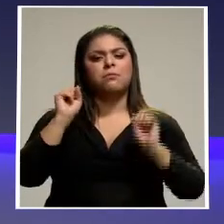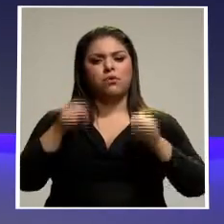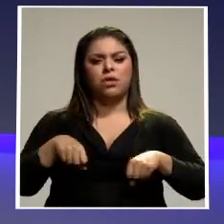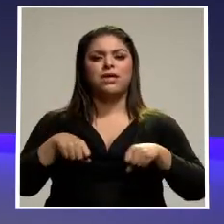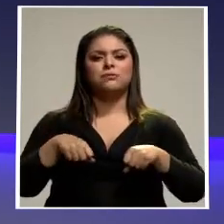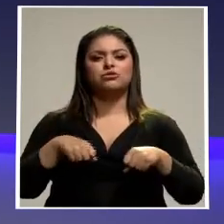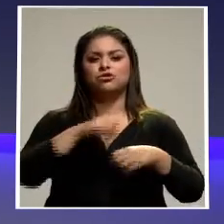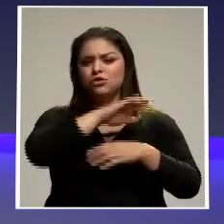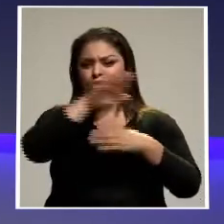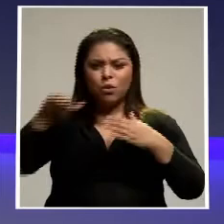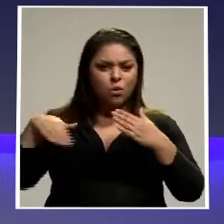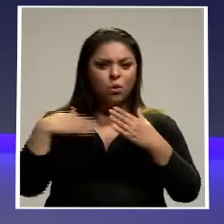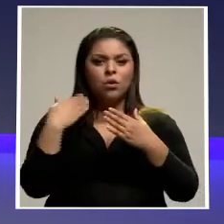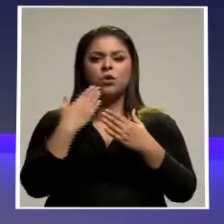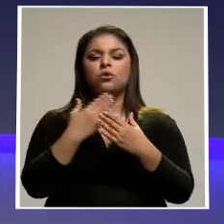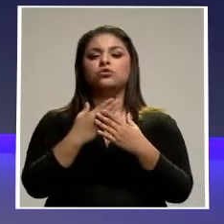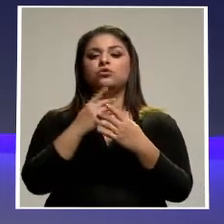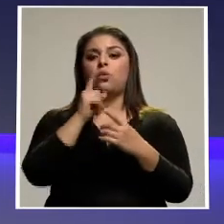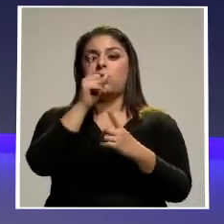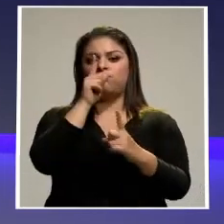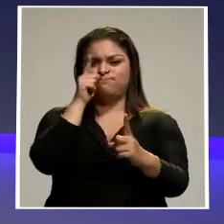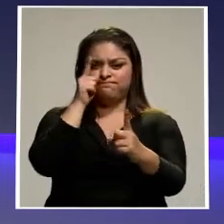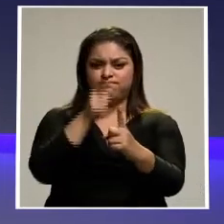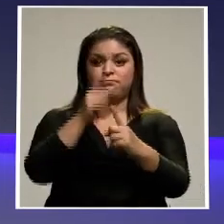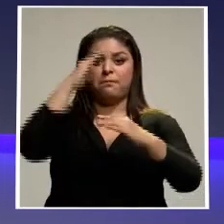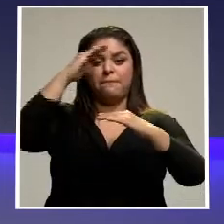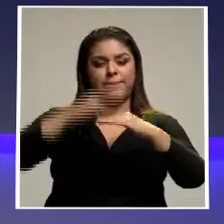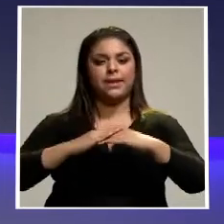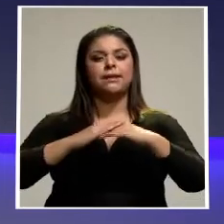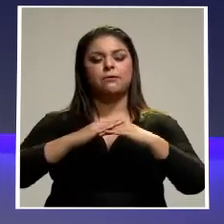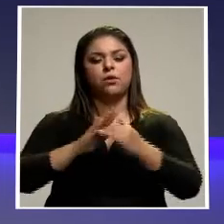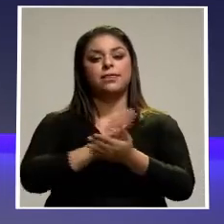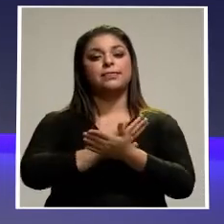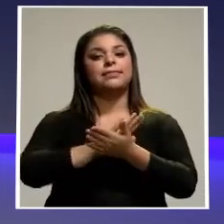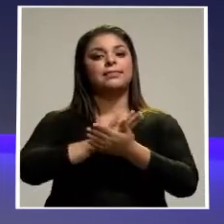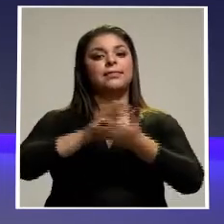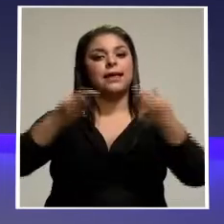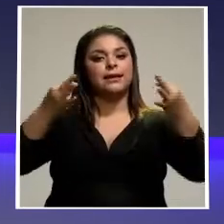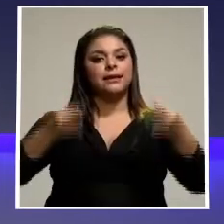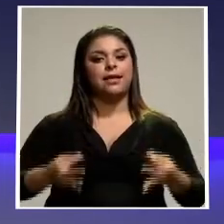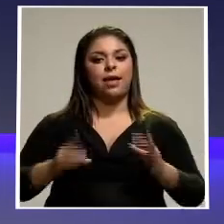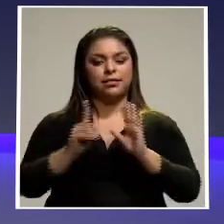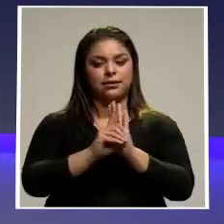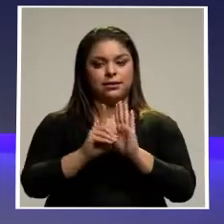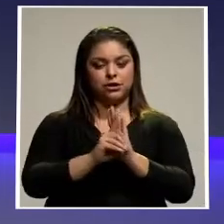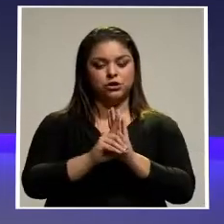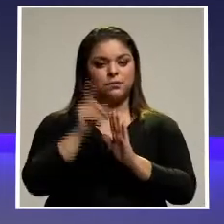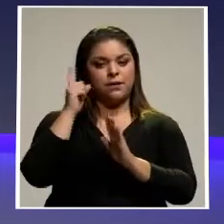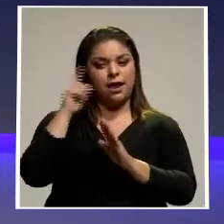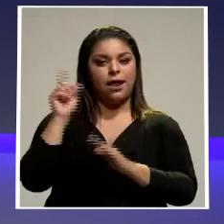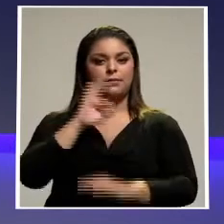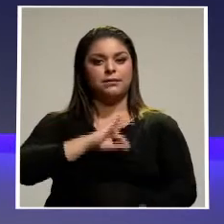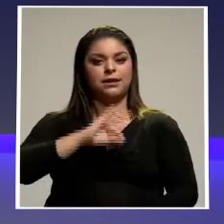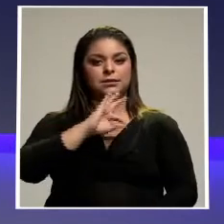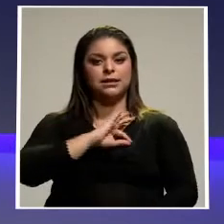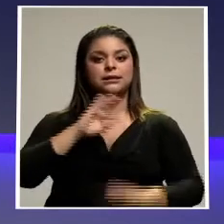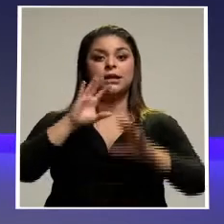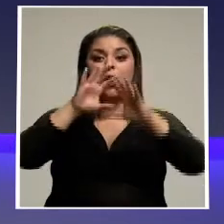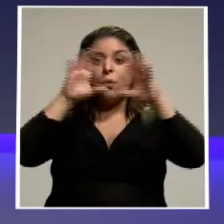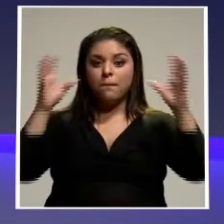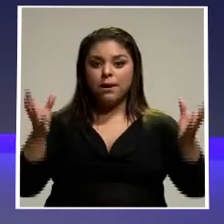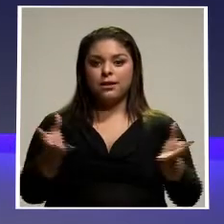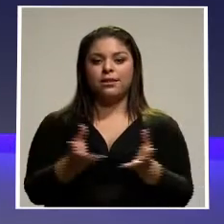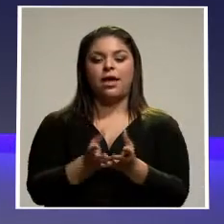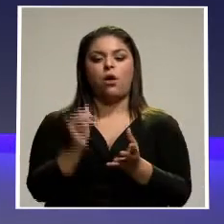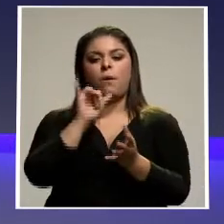hacia ese mínimo piso de dignidad y derechos para el bienestar de la humanidad como un